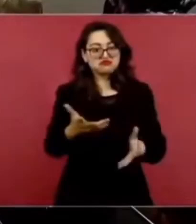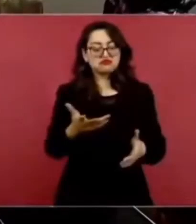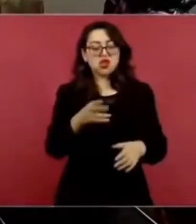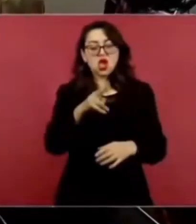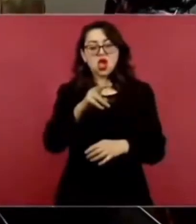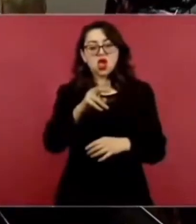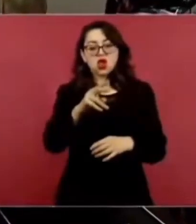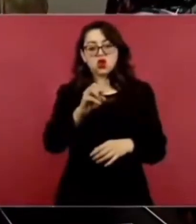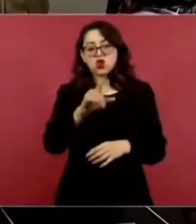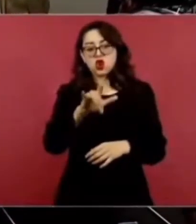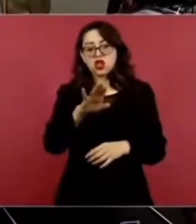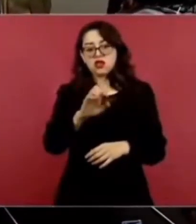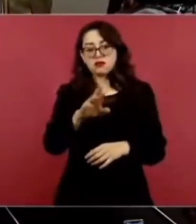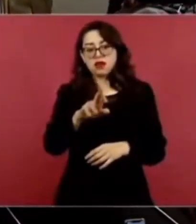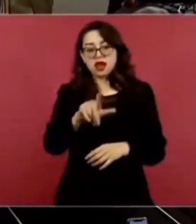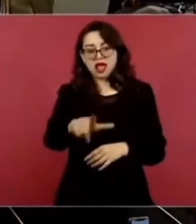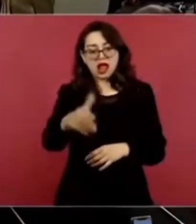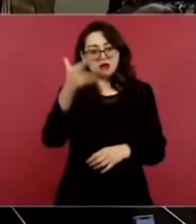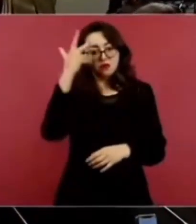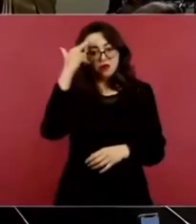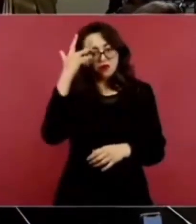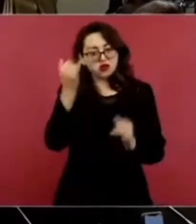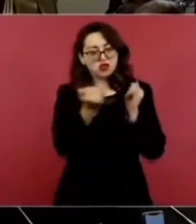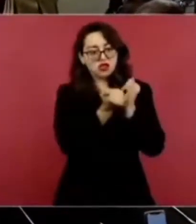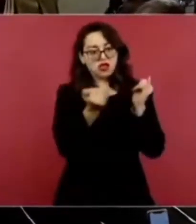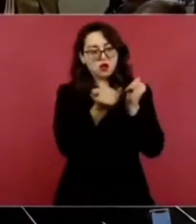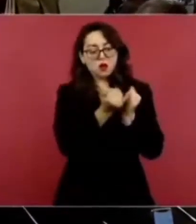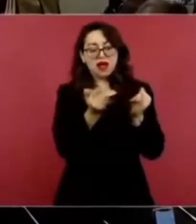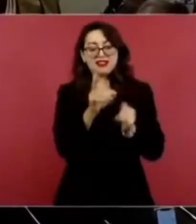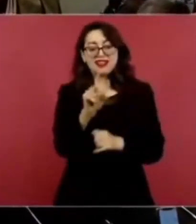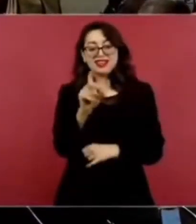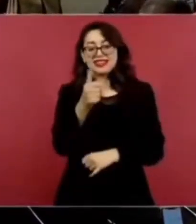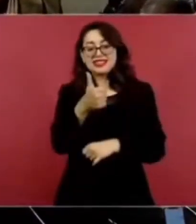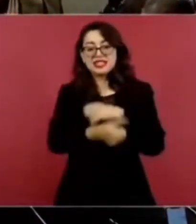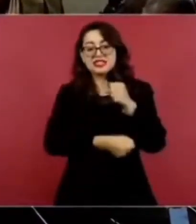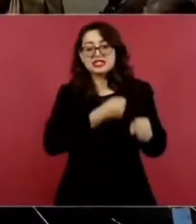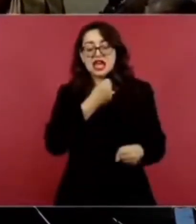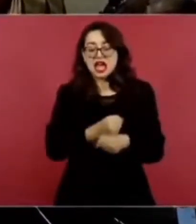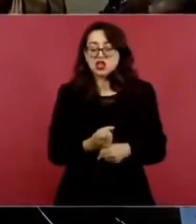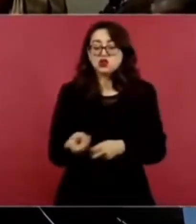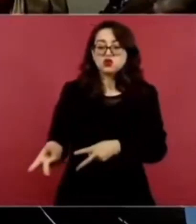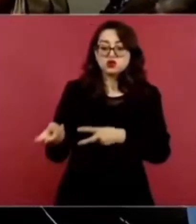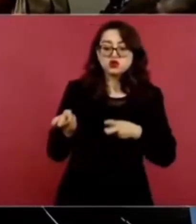neoporfirista, de la política de saqueo, 36 años.